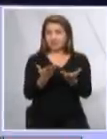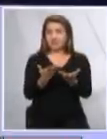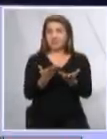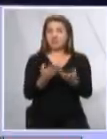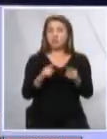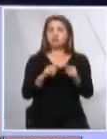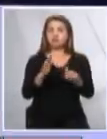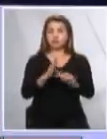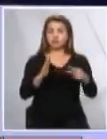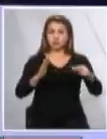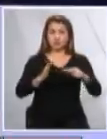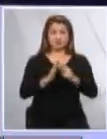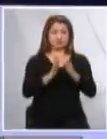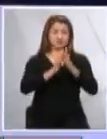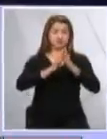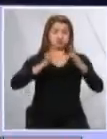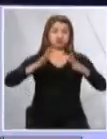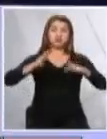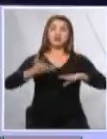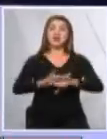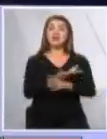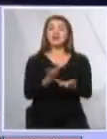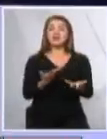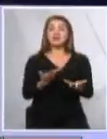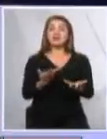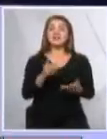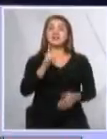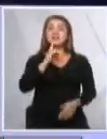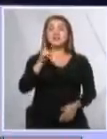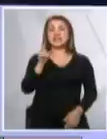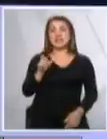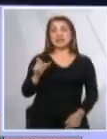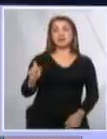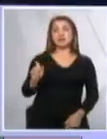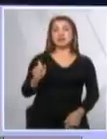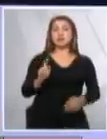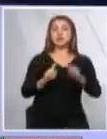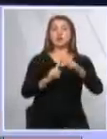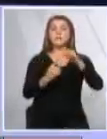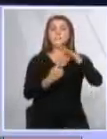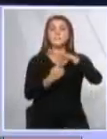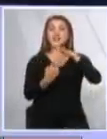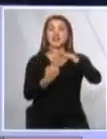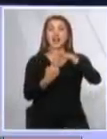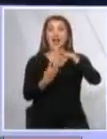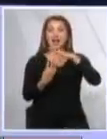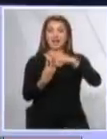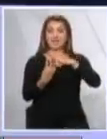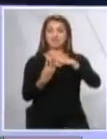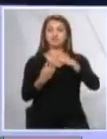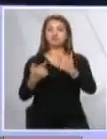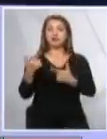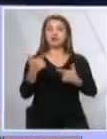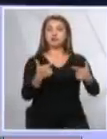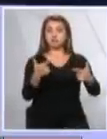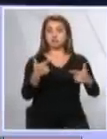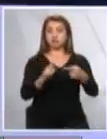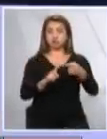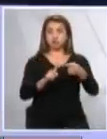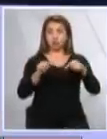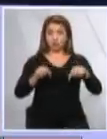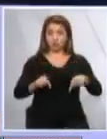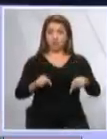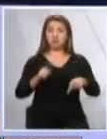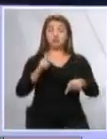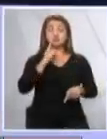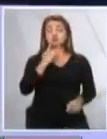de una crisis de tal magnitud que quienes originalmente eran los pilares que sostenían los partidos políticos hoy día